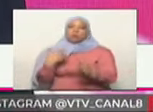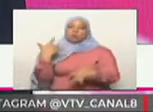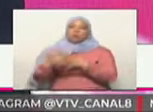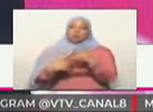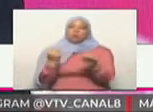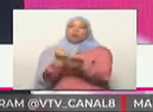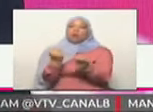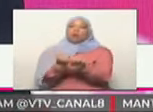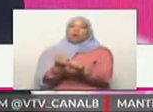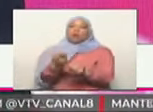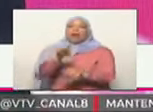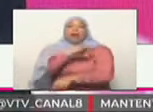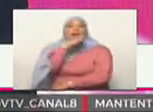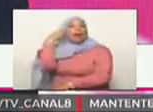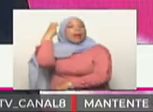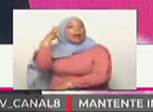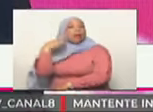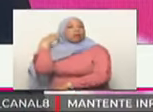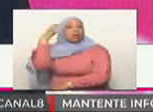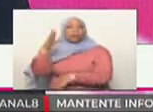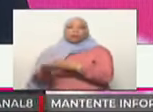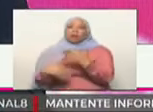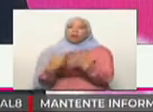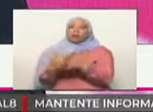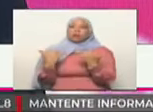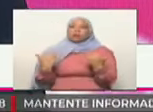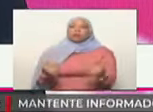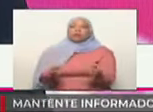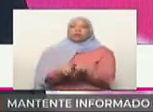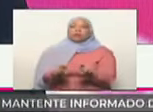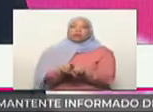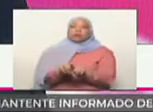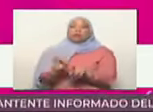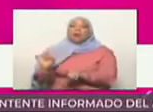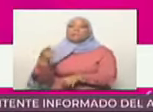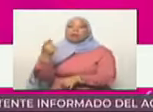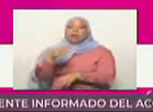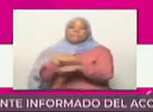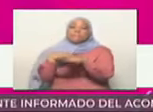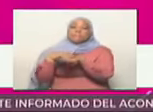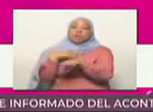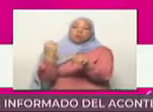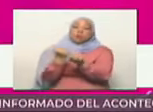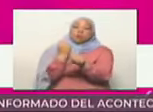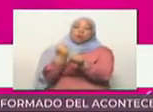cara con Europa. Allá nos recibió el primer ministro Mohamed.